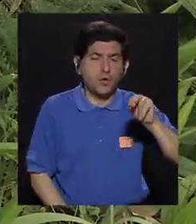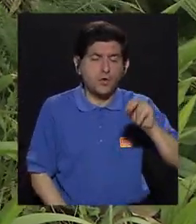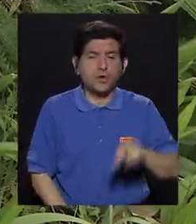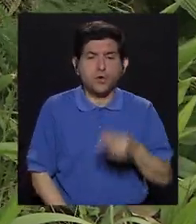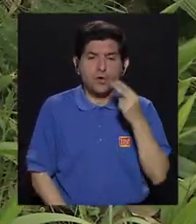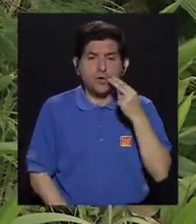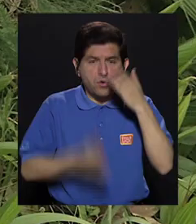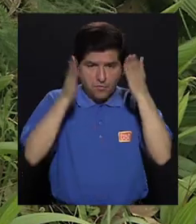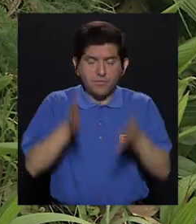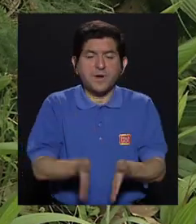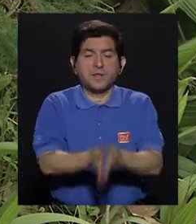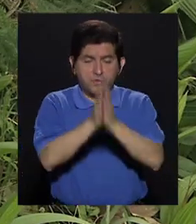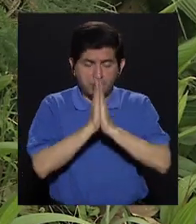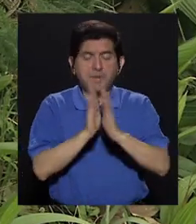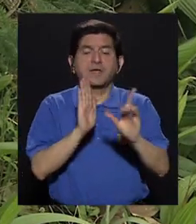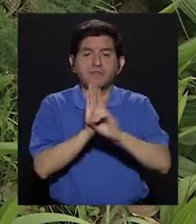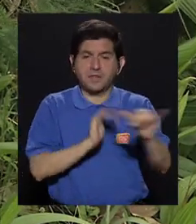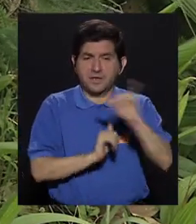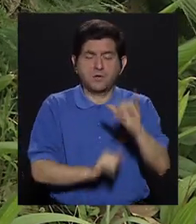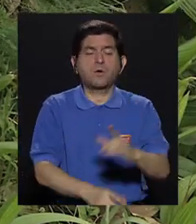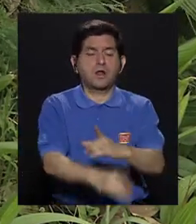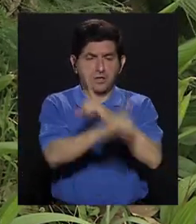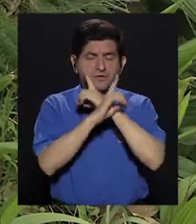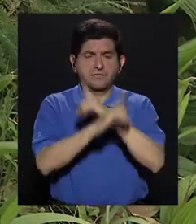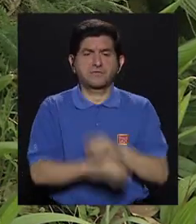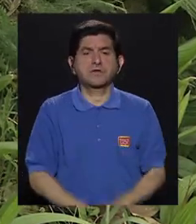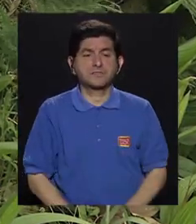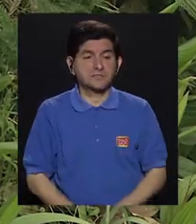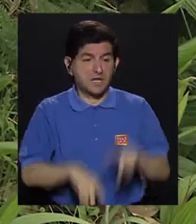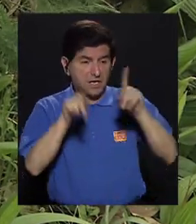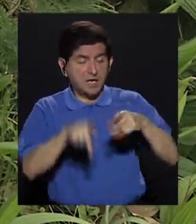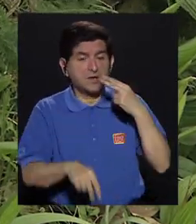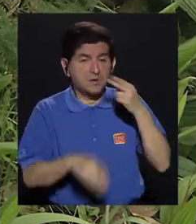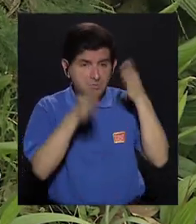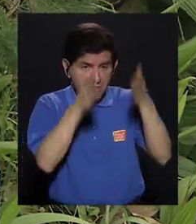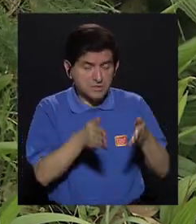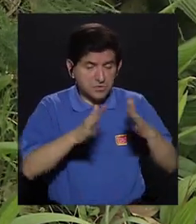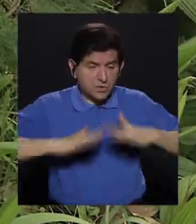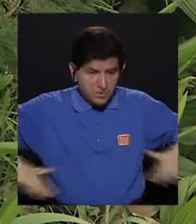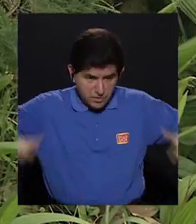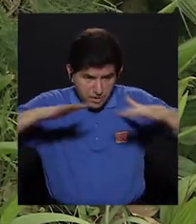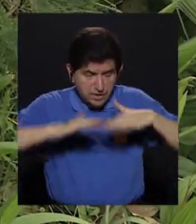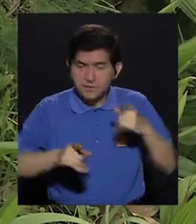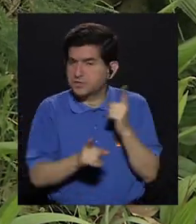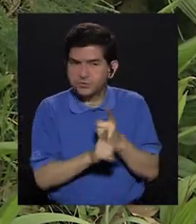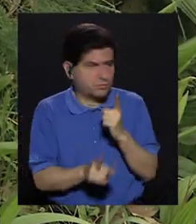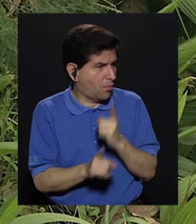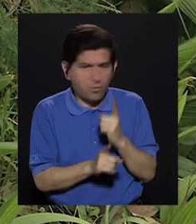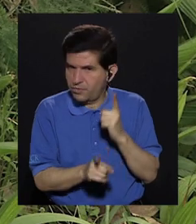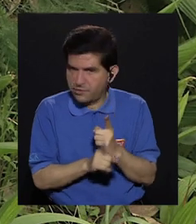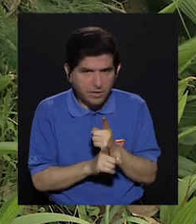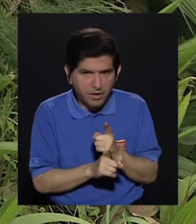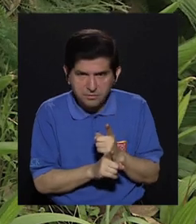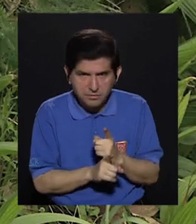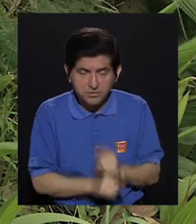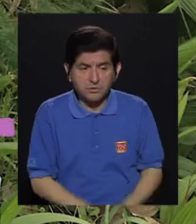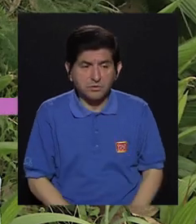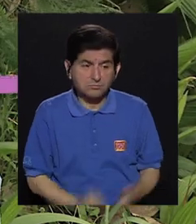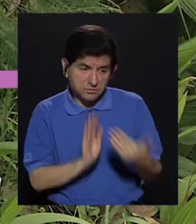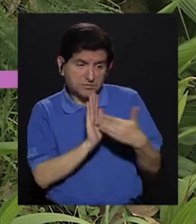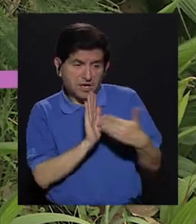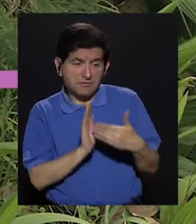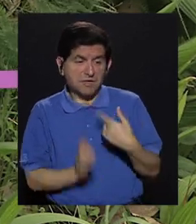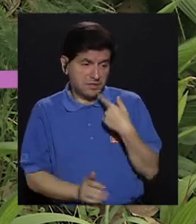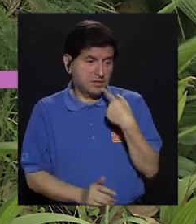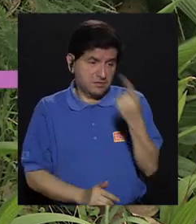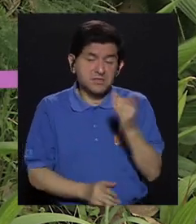también tenemos que exigir nuestro derecho y defendernos. Y cuando hay un fumador en una zona donde no debe estar, pues si nos